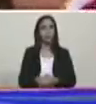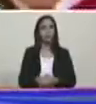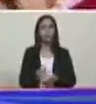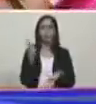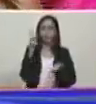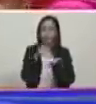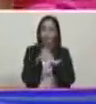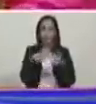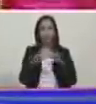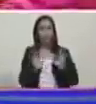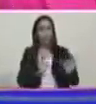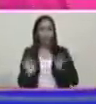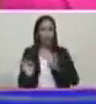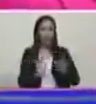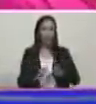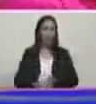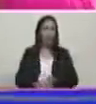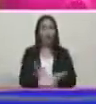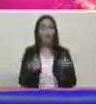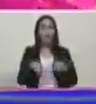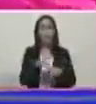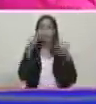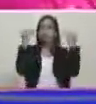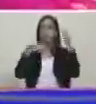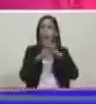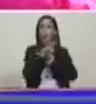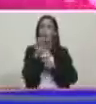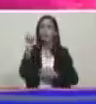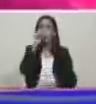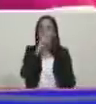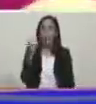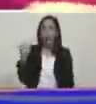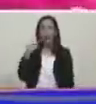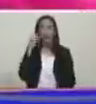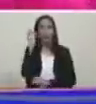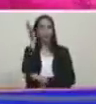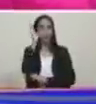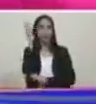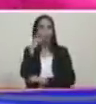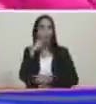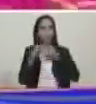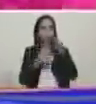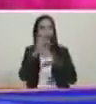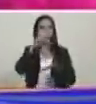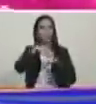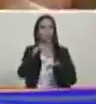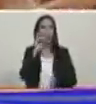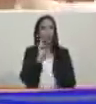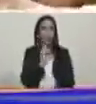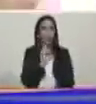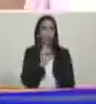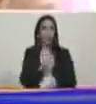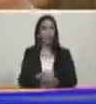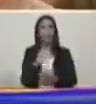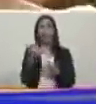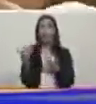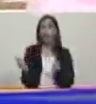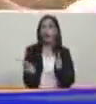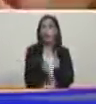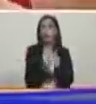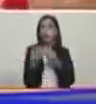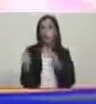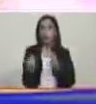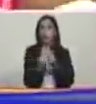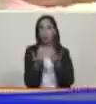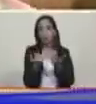acá celebrando el bicentenario del discurso de Angostura. En este momento me acompañan acá en la capital